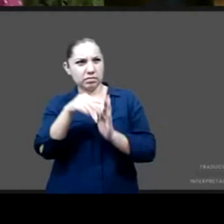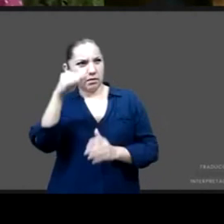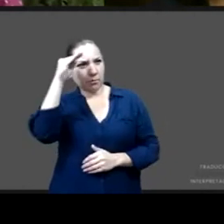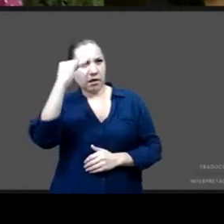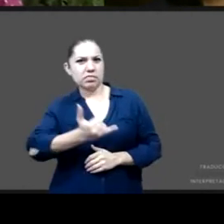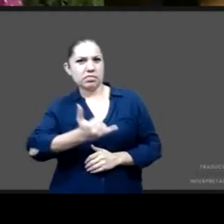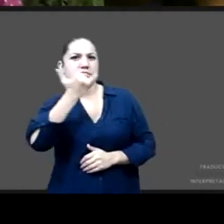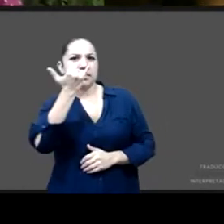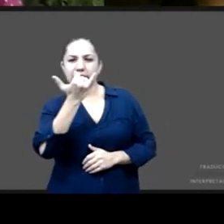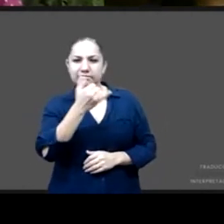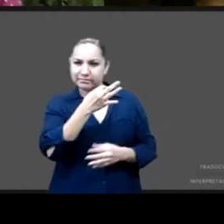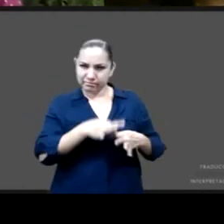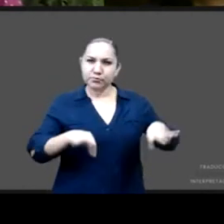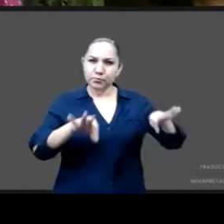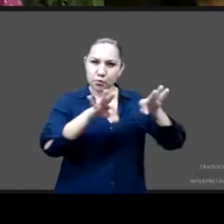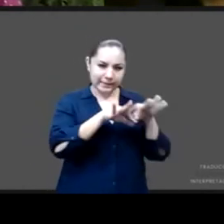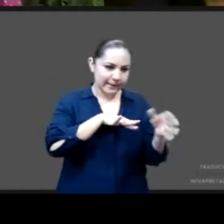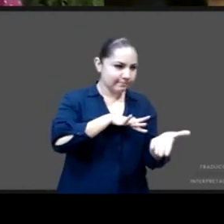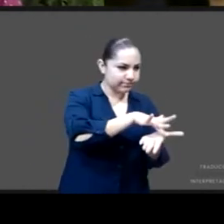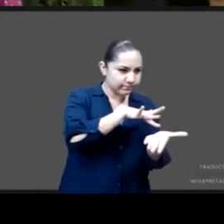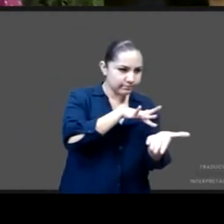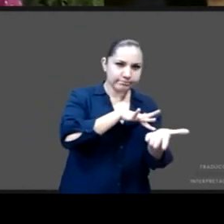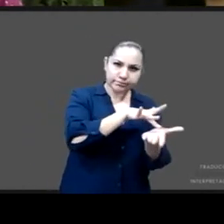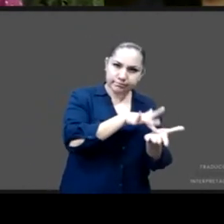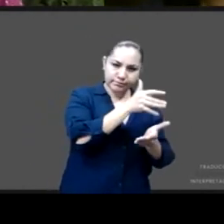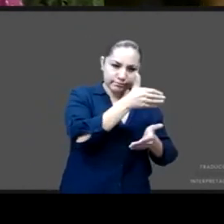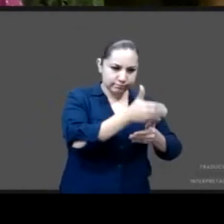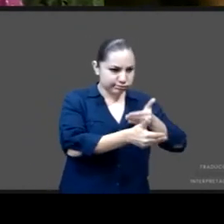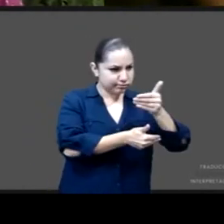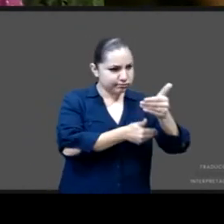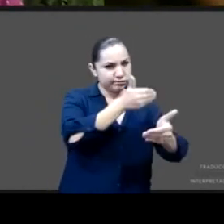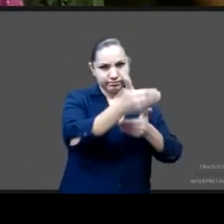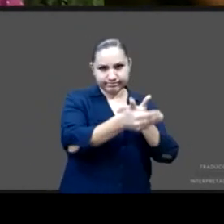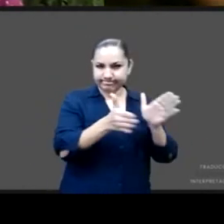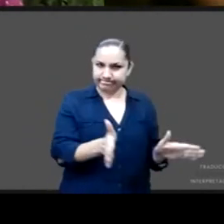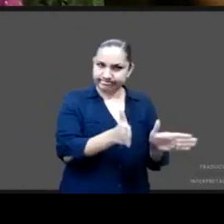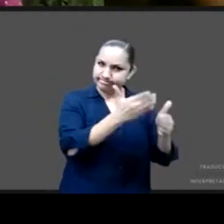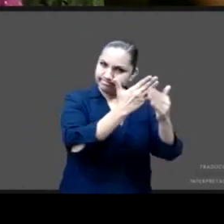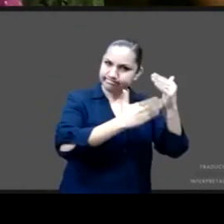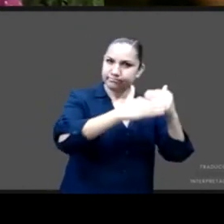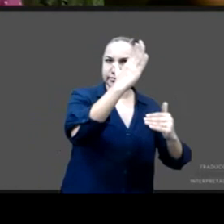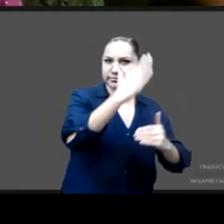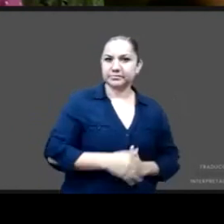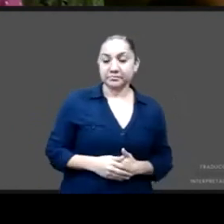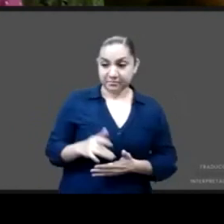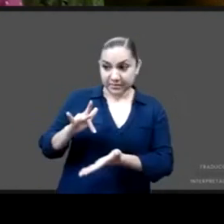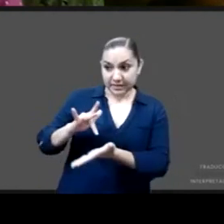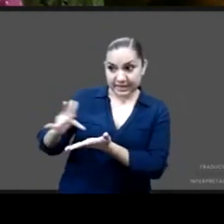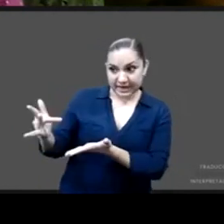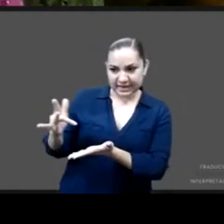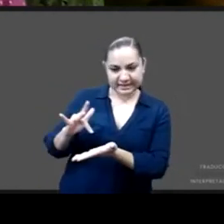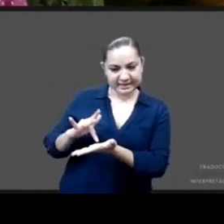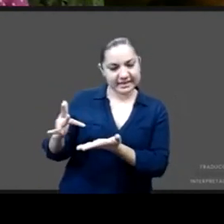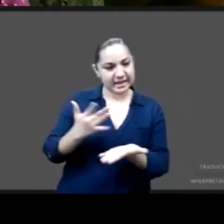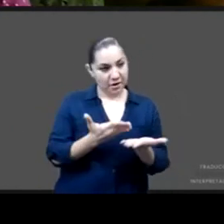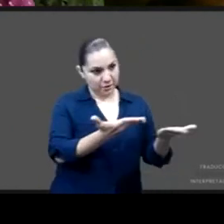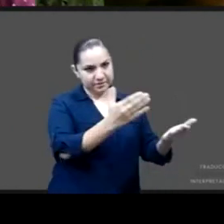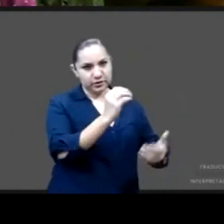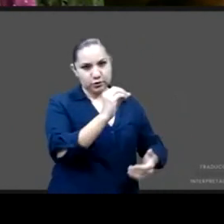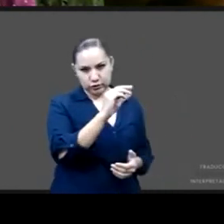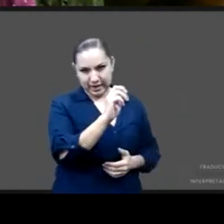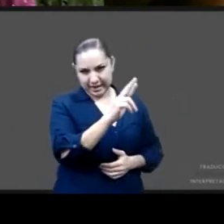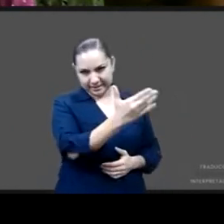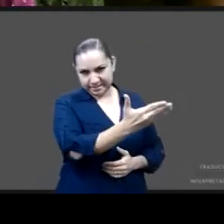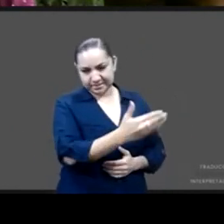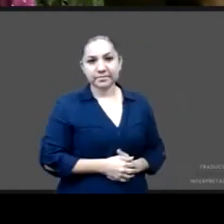muchas gracias Vero muchas gracias por tu intervención y tu experiencia por favor Oscar adelante dos palabras una sobre el tema de las